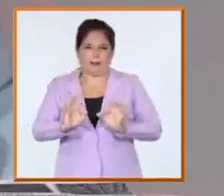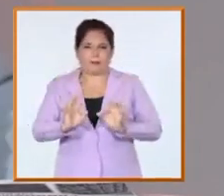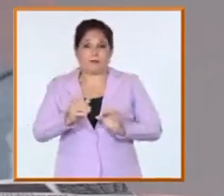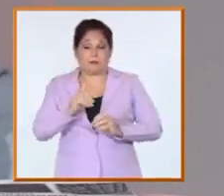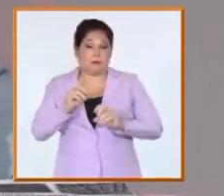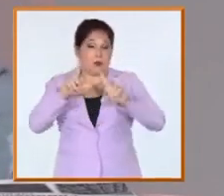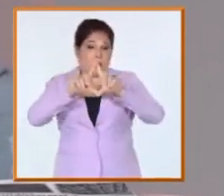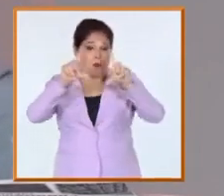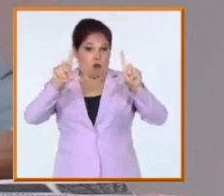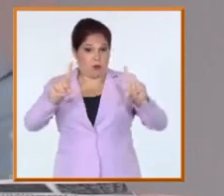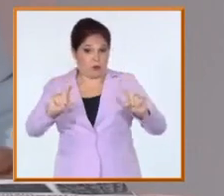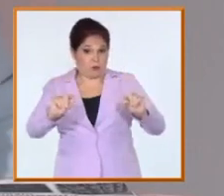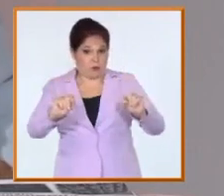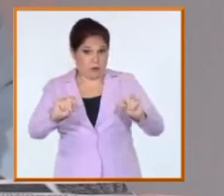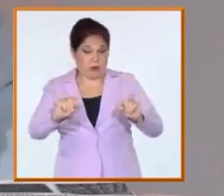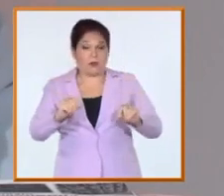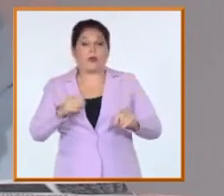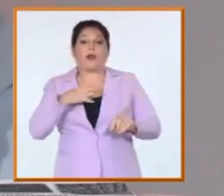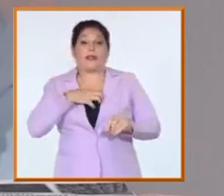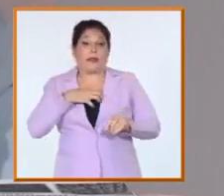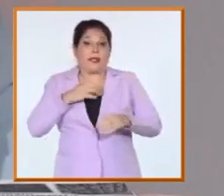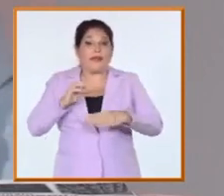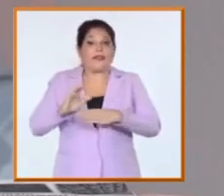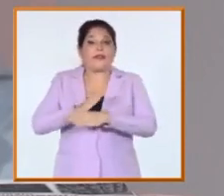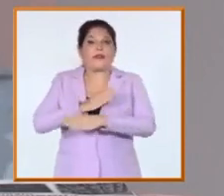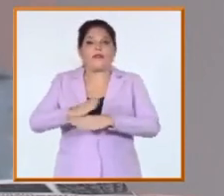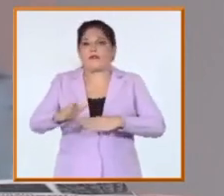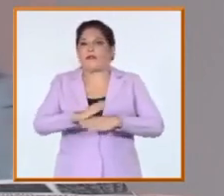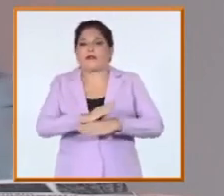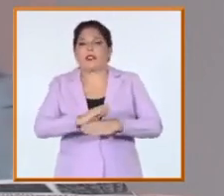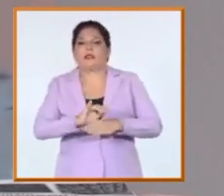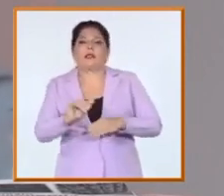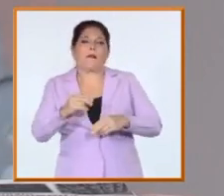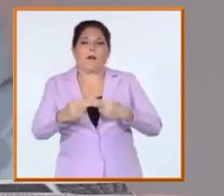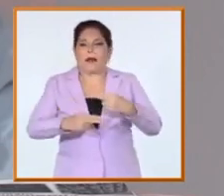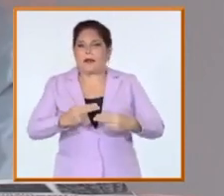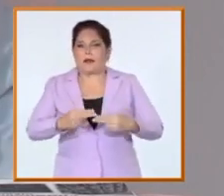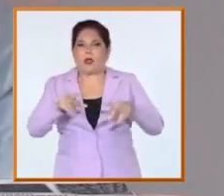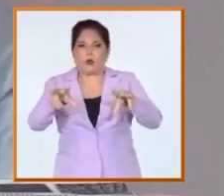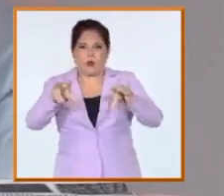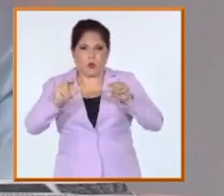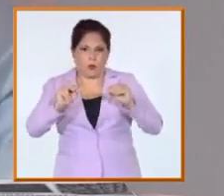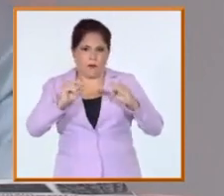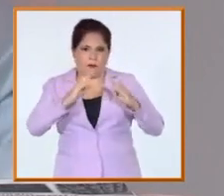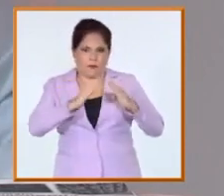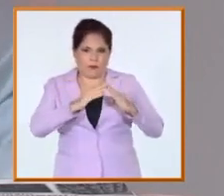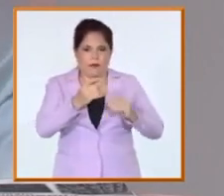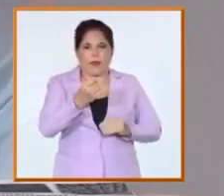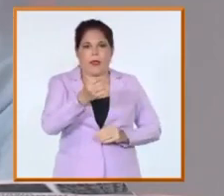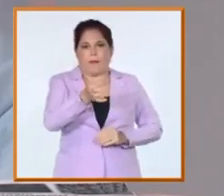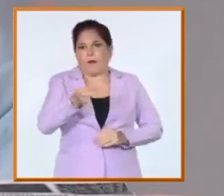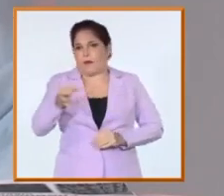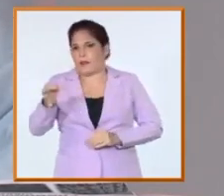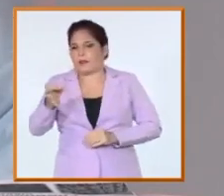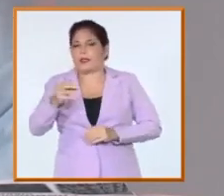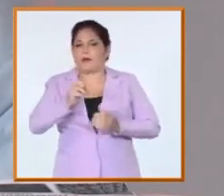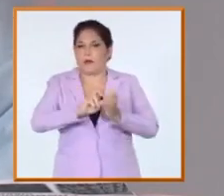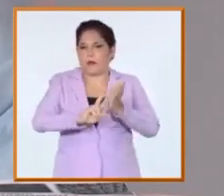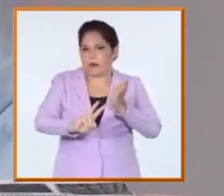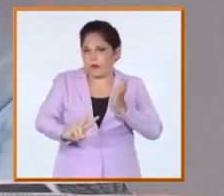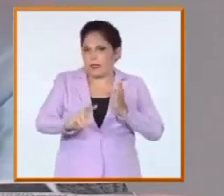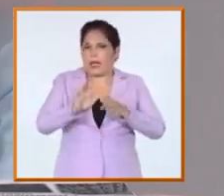conceptos en la dirección de la de